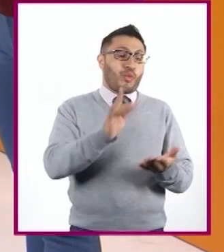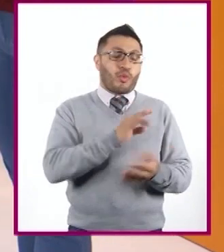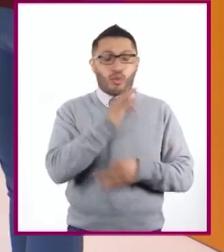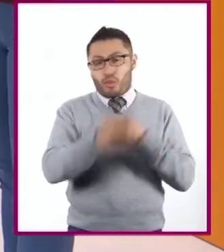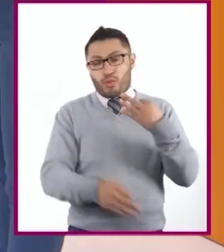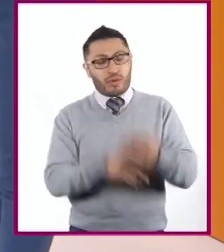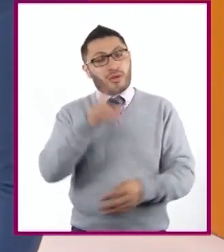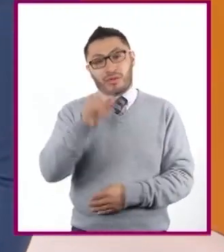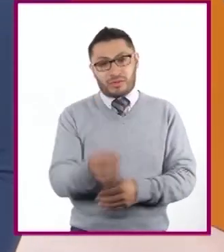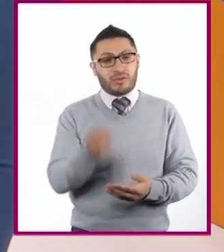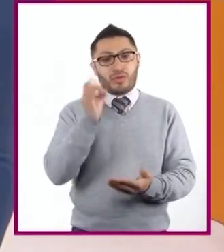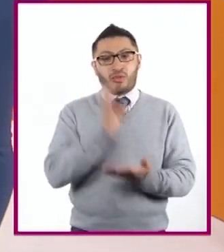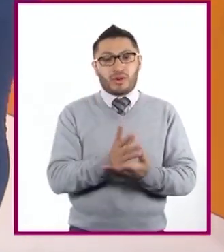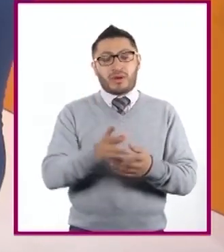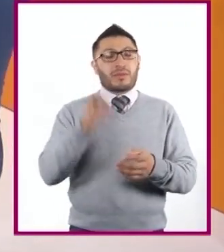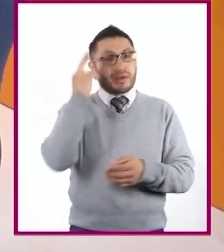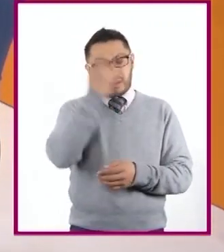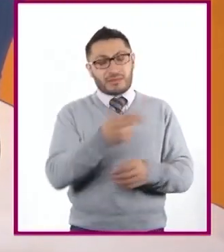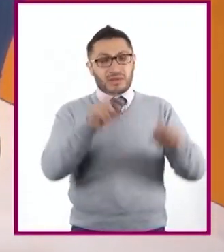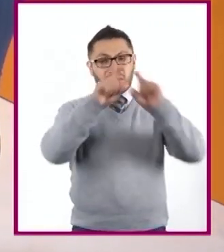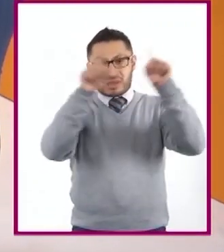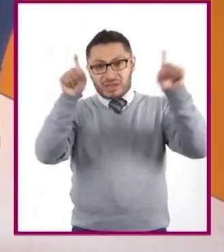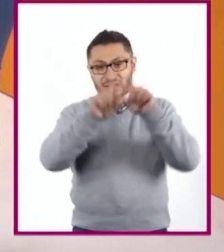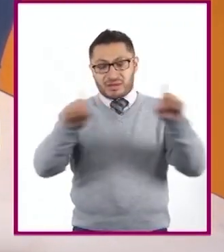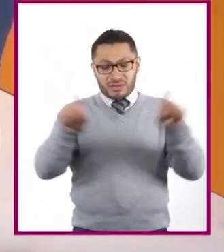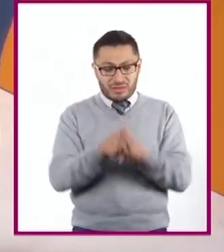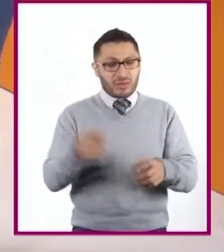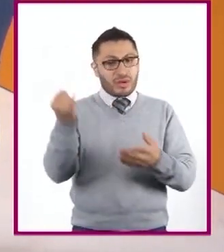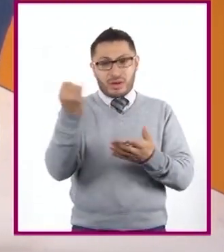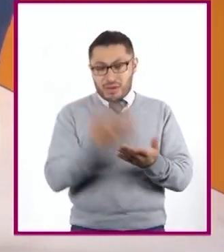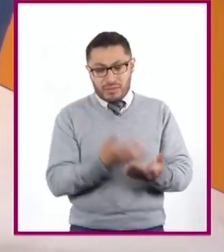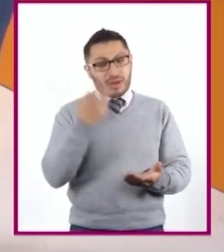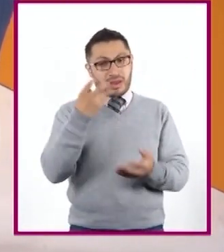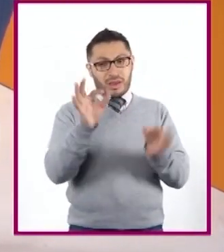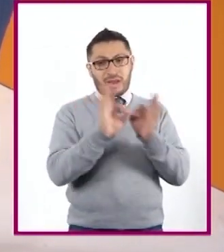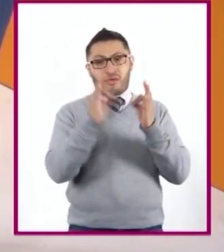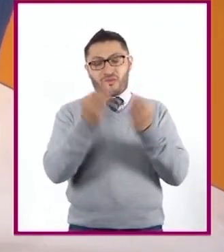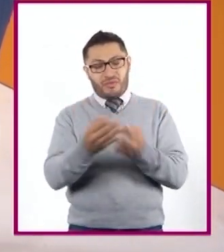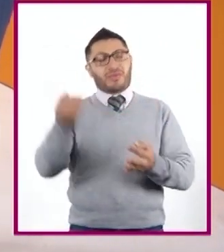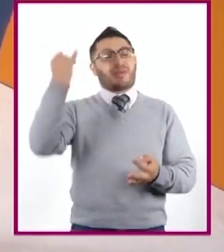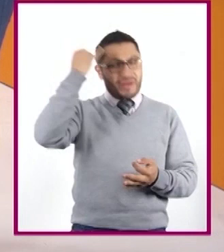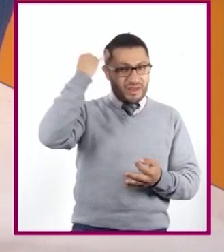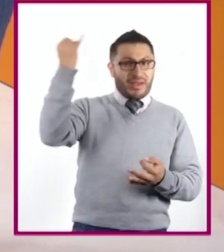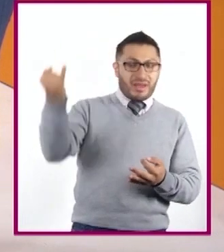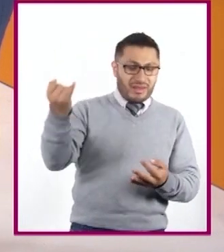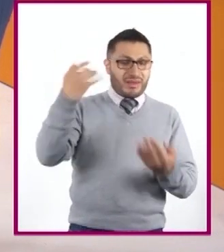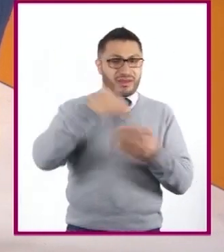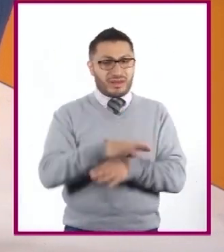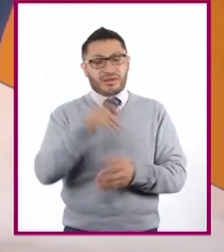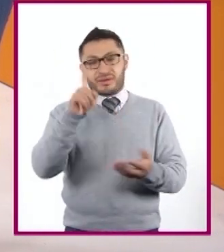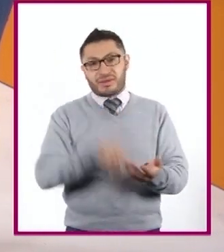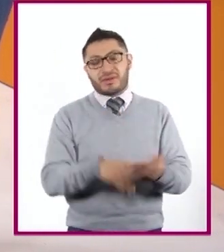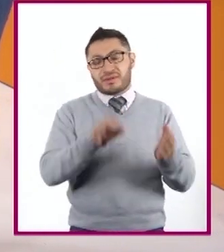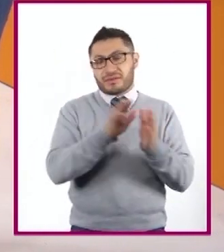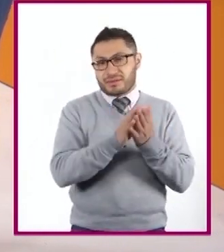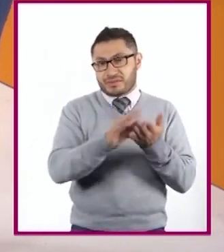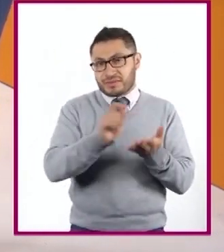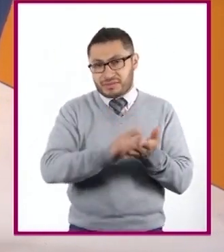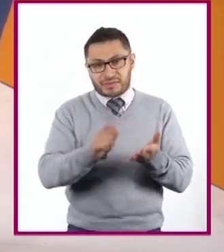revisando títulos, subtítulos e imágenes. Esta técnica nos ayuda a darnos una idea general del contenido del